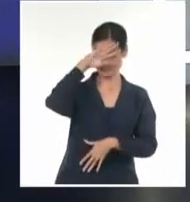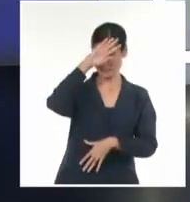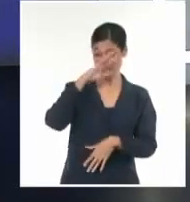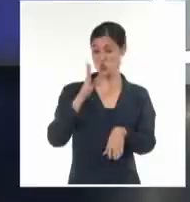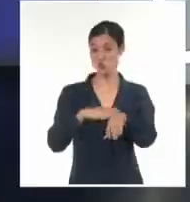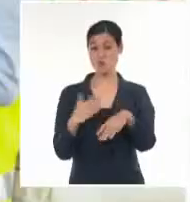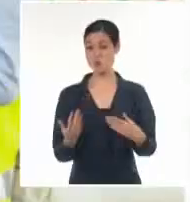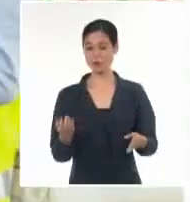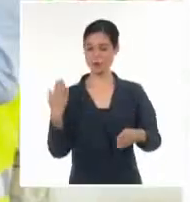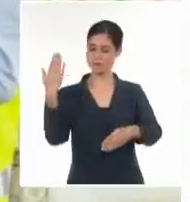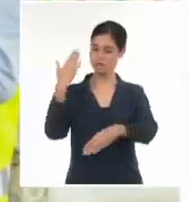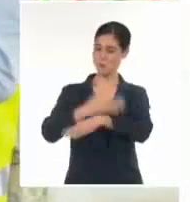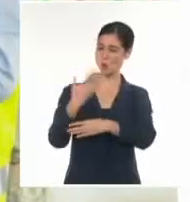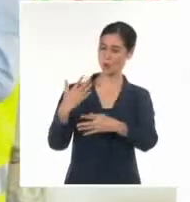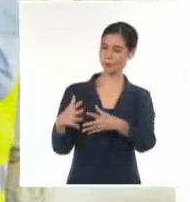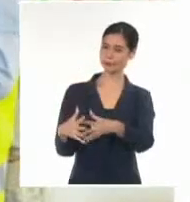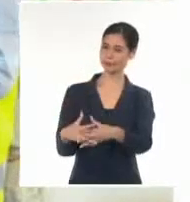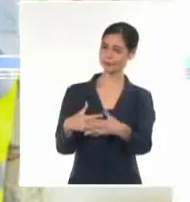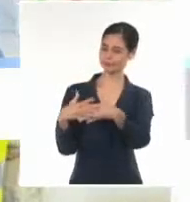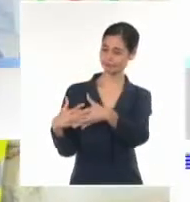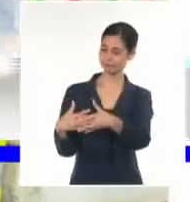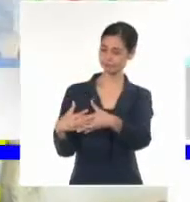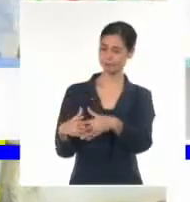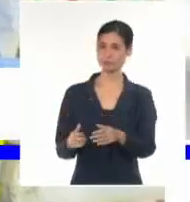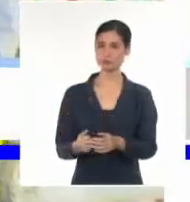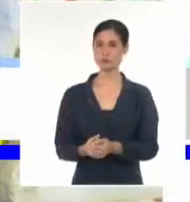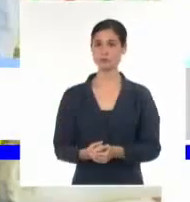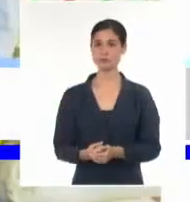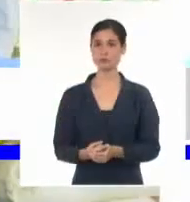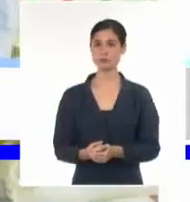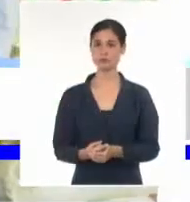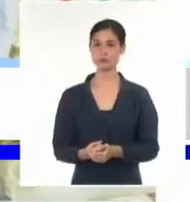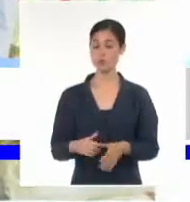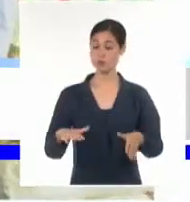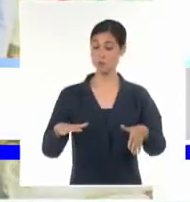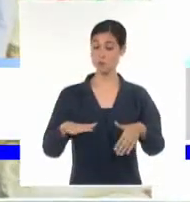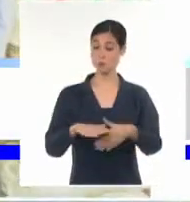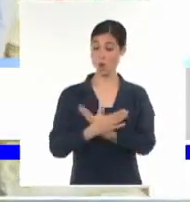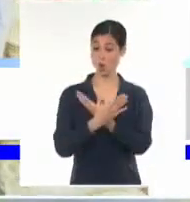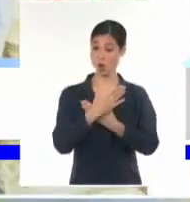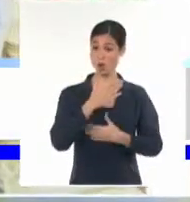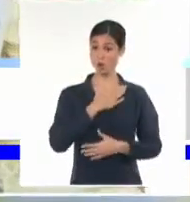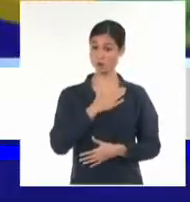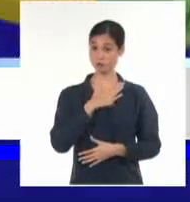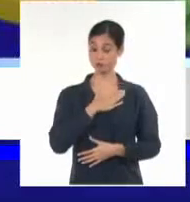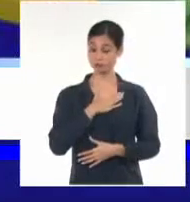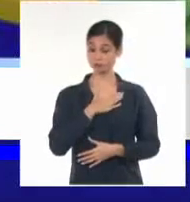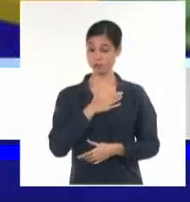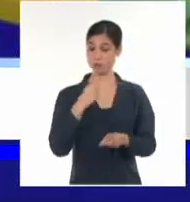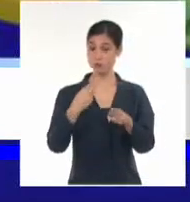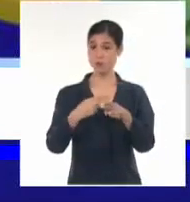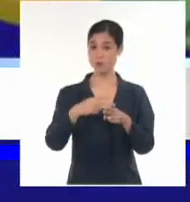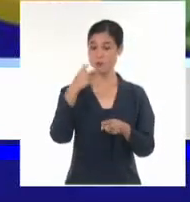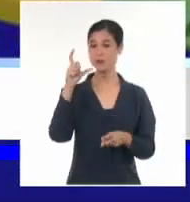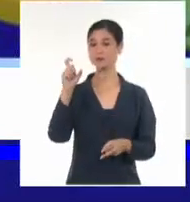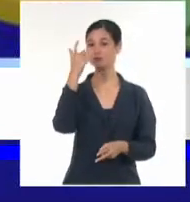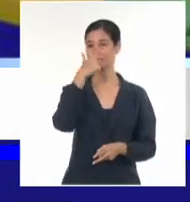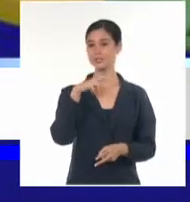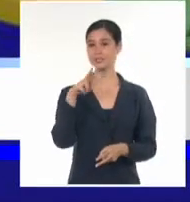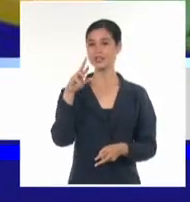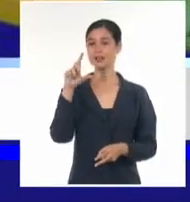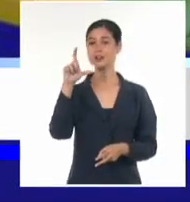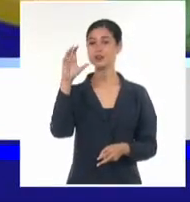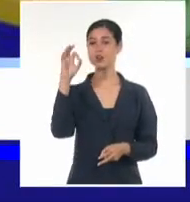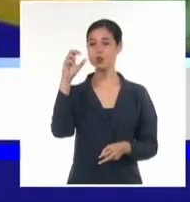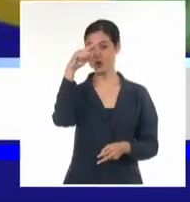estadounidense el embajador designado en ese país Carlos Ernesto Rodríguez etcheverry La canciller de San Vicente y Las Granadinas